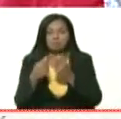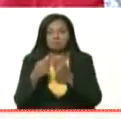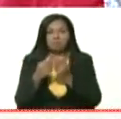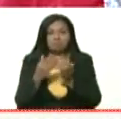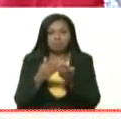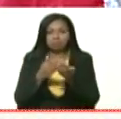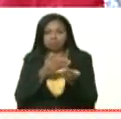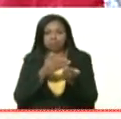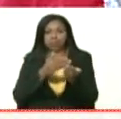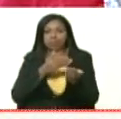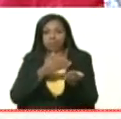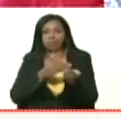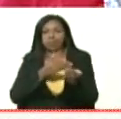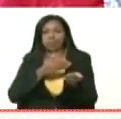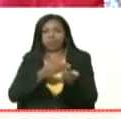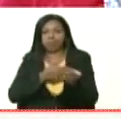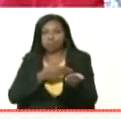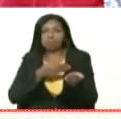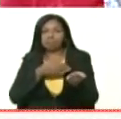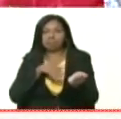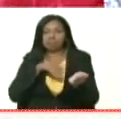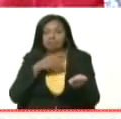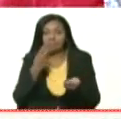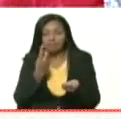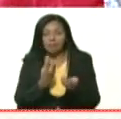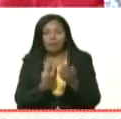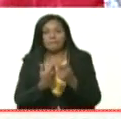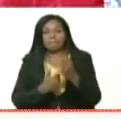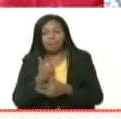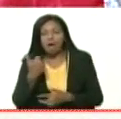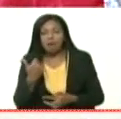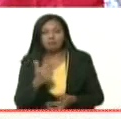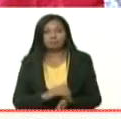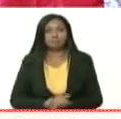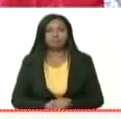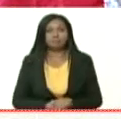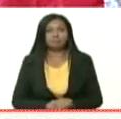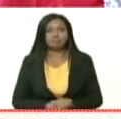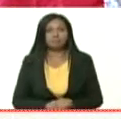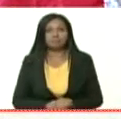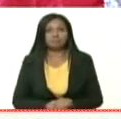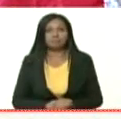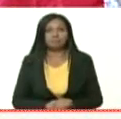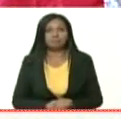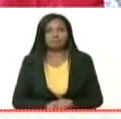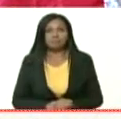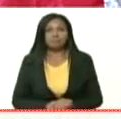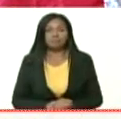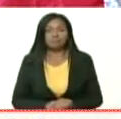atrasado, feudal y semifeudal, con grandes